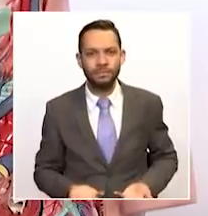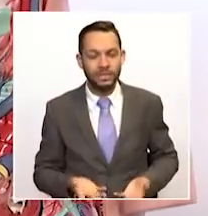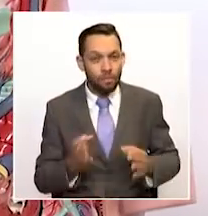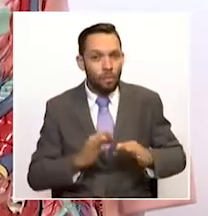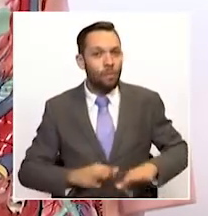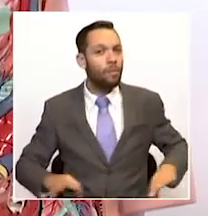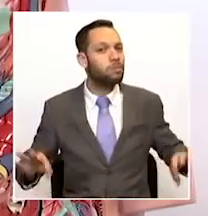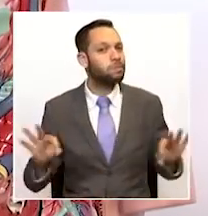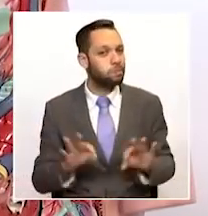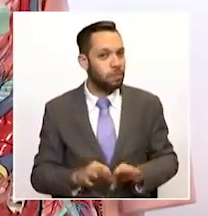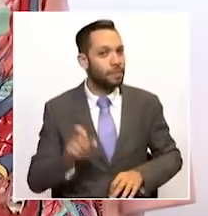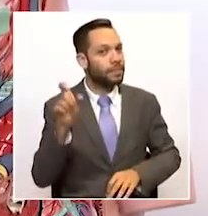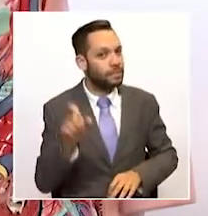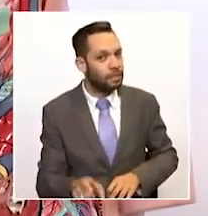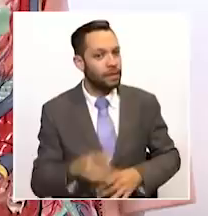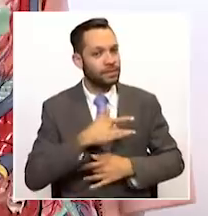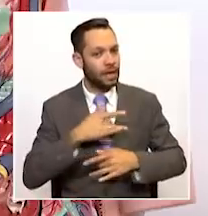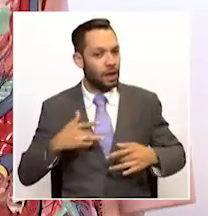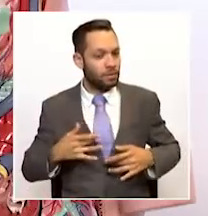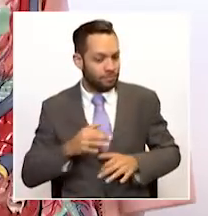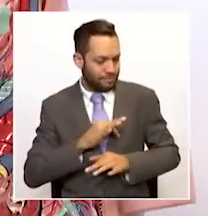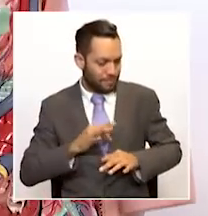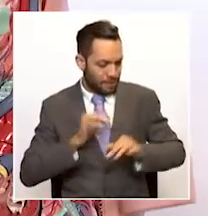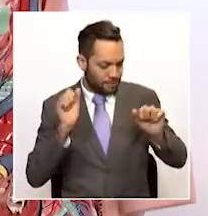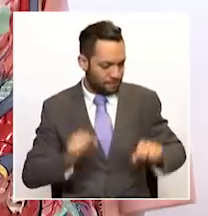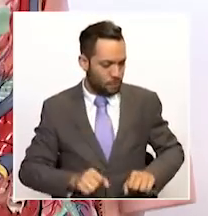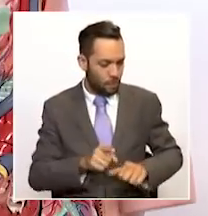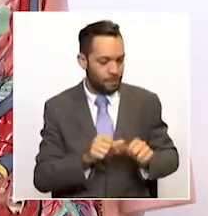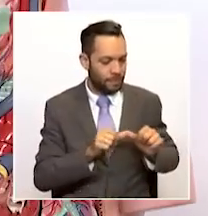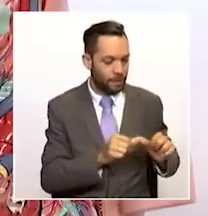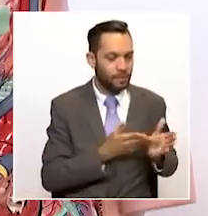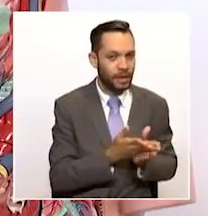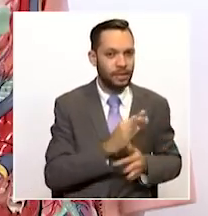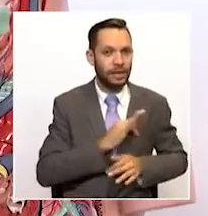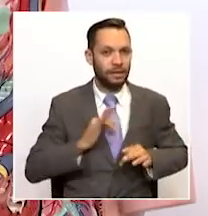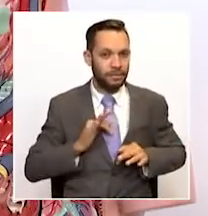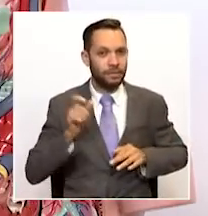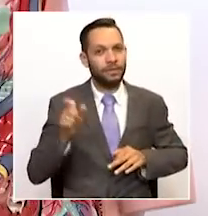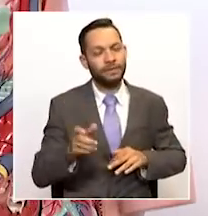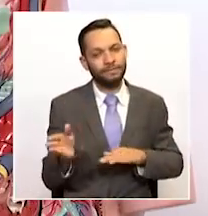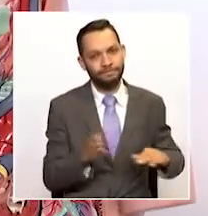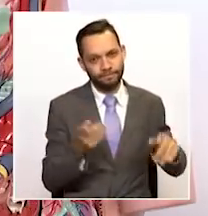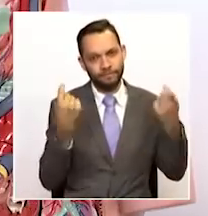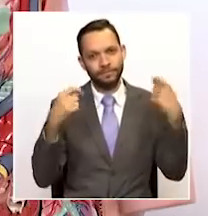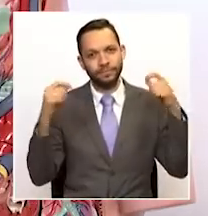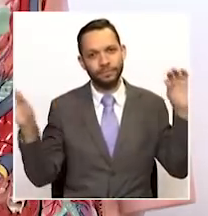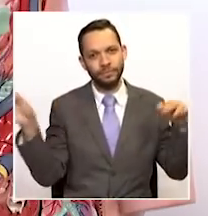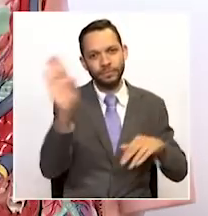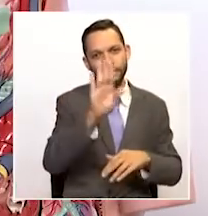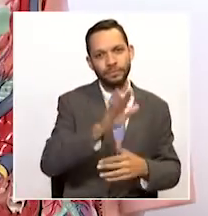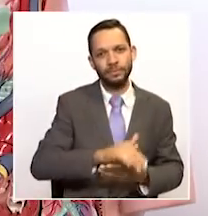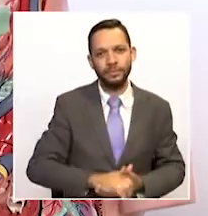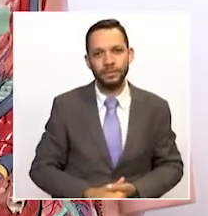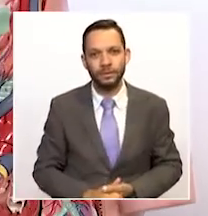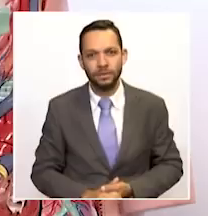que sin eso no se podría hacer un tratamiento o un buen diagnóstico ya regresamos